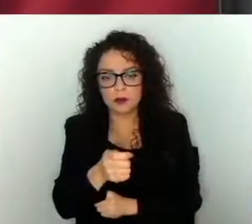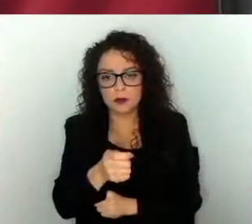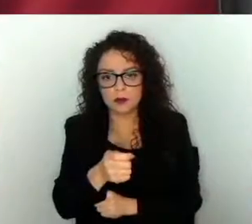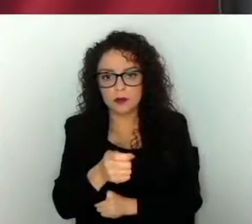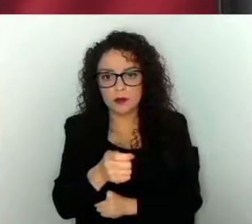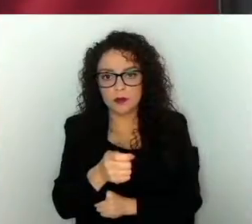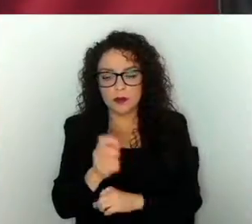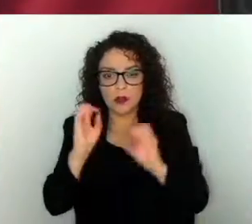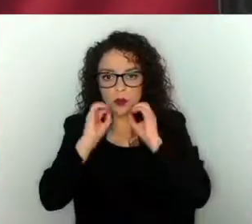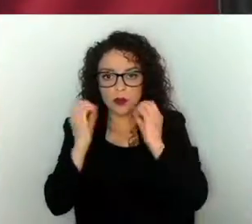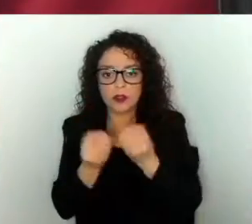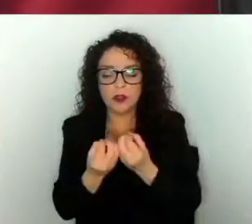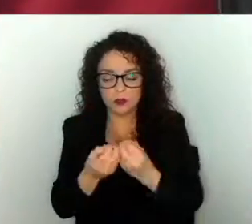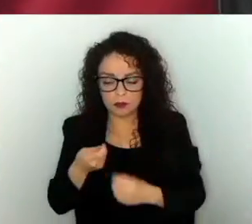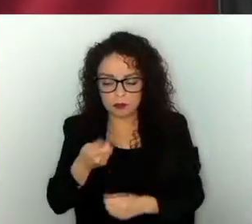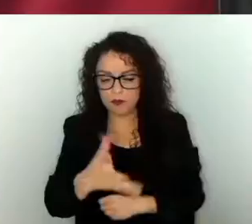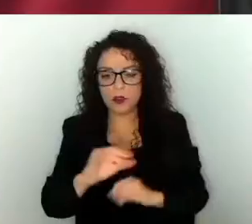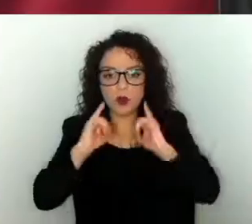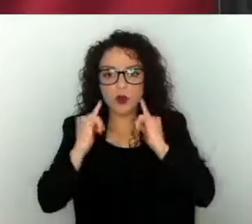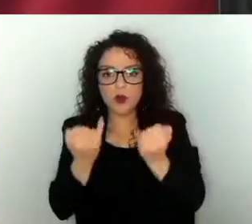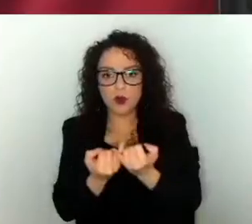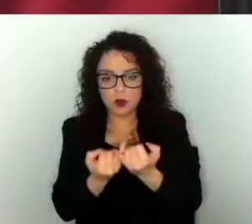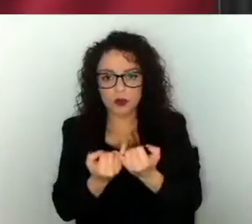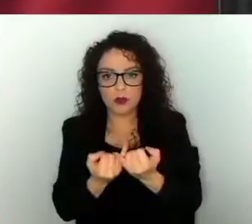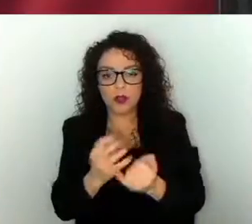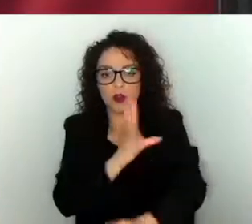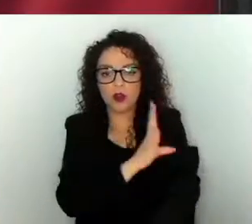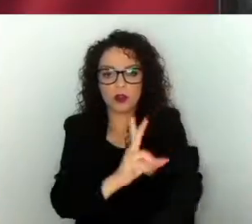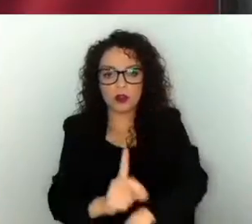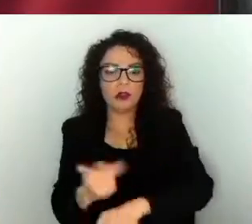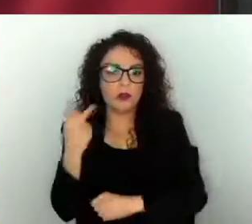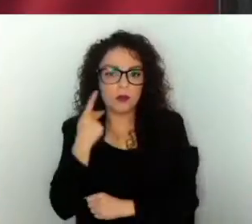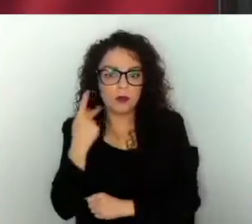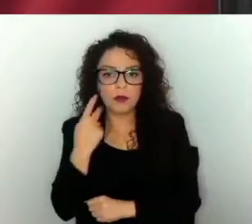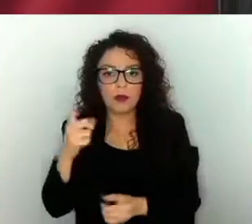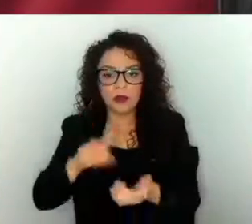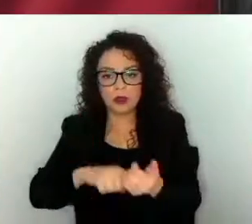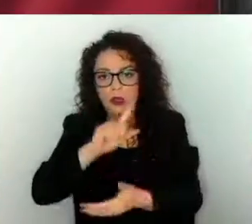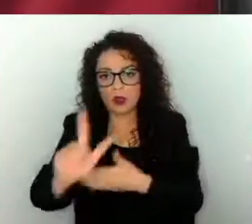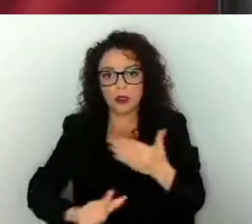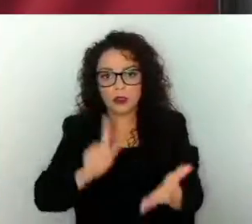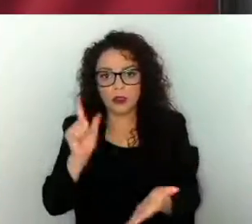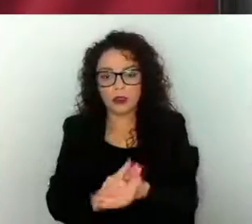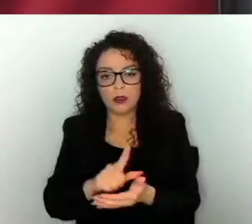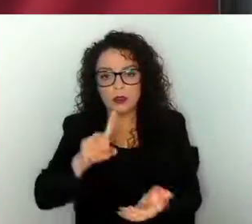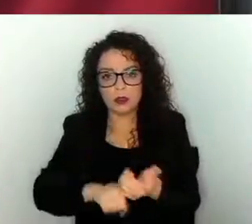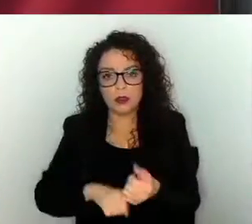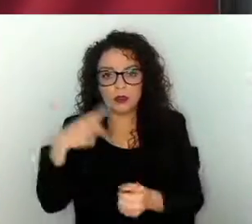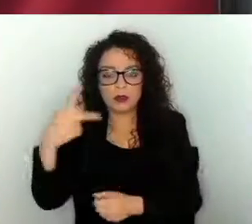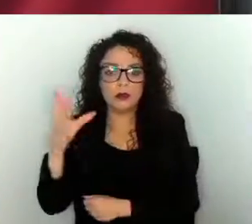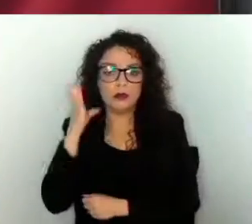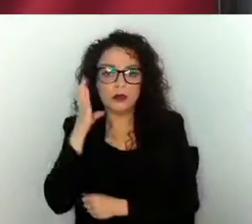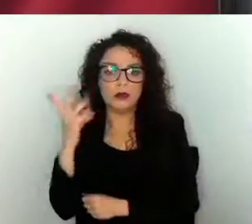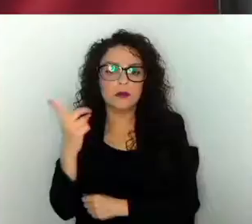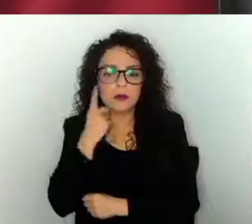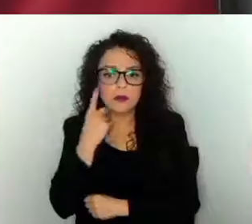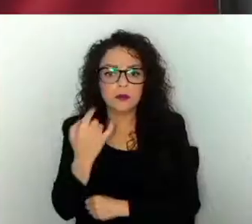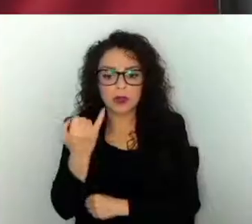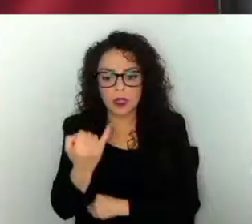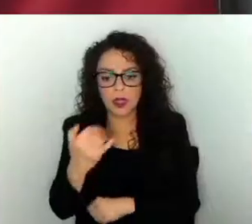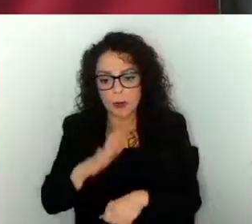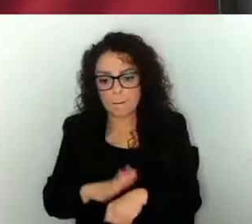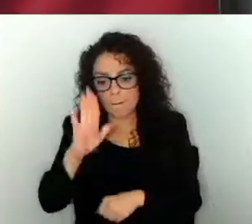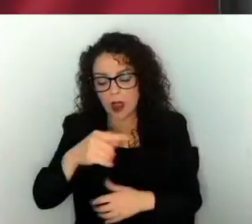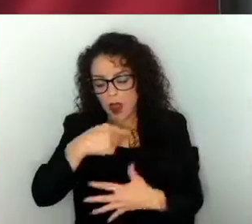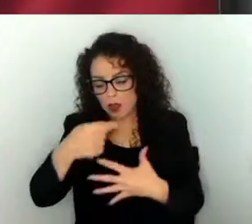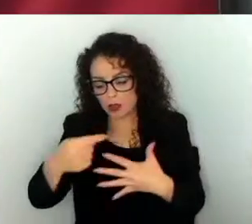Coordinación Política, cuya integración y funciones serán determinadas por la Ley Orgánica del Poder Legislativo y demás ordenamientos